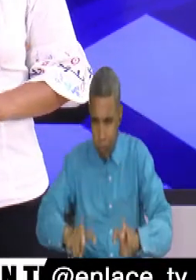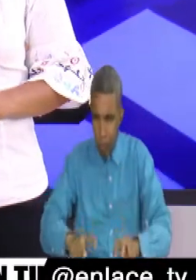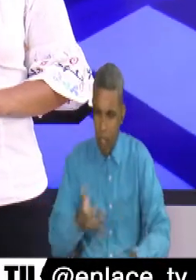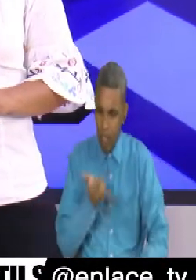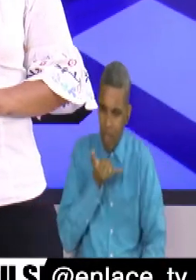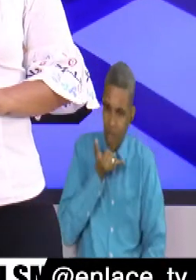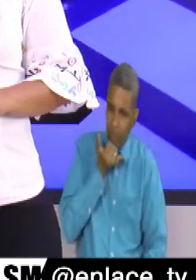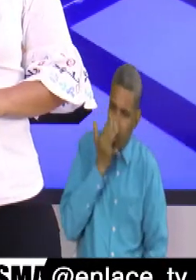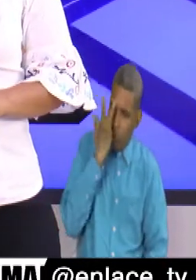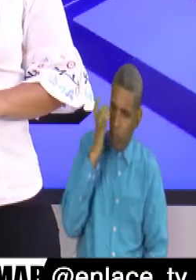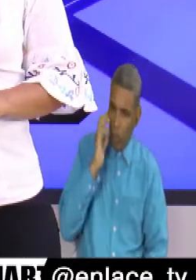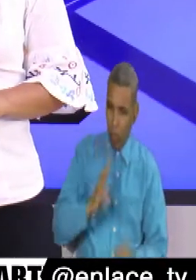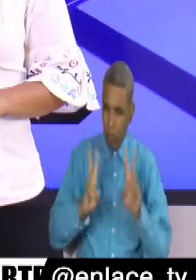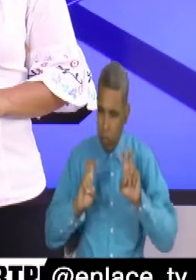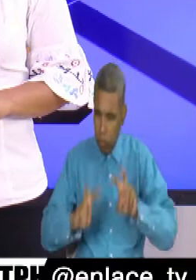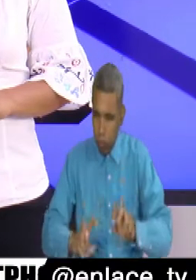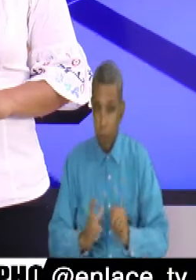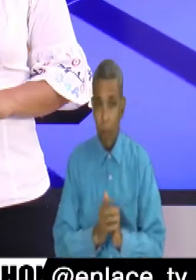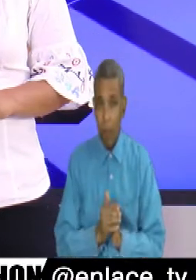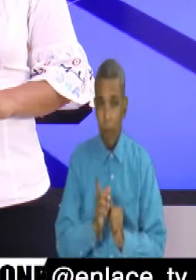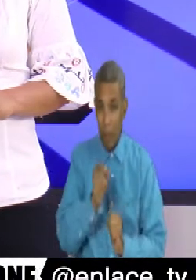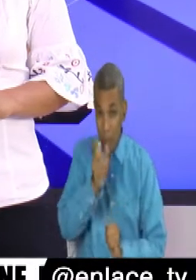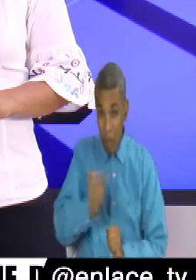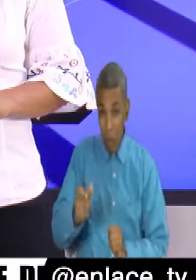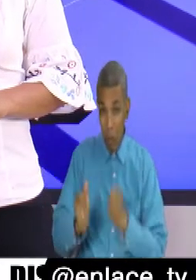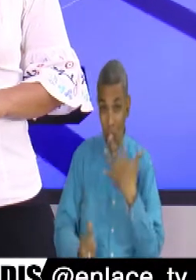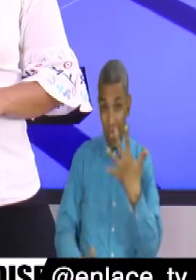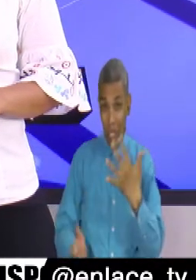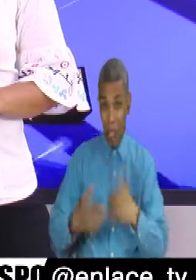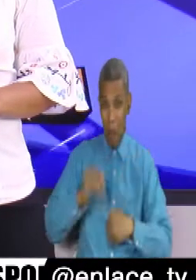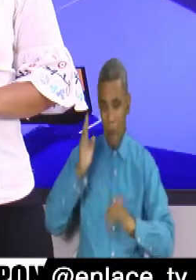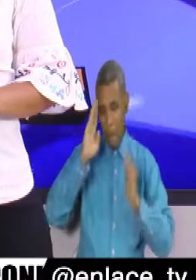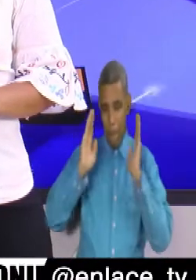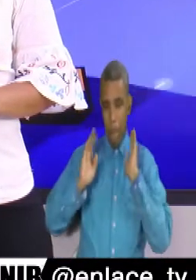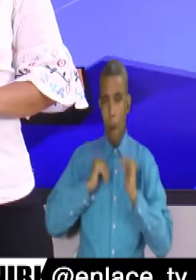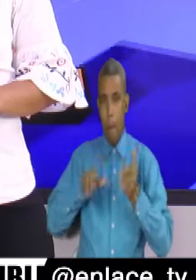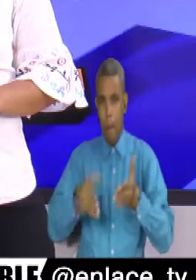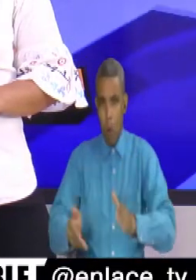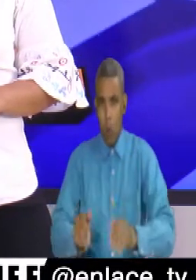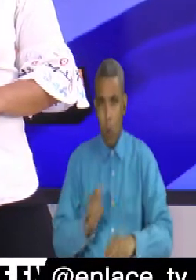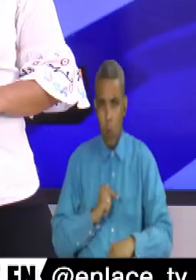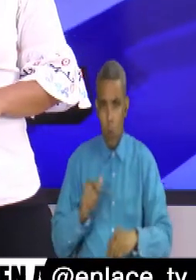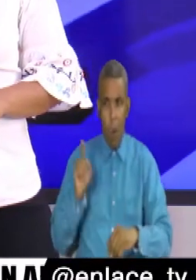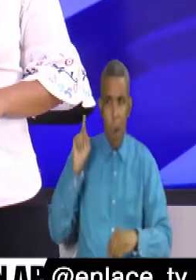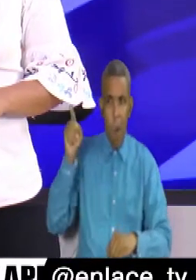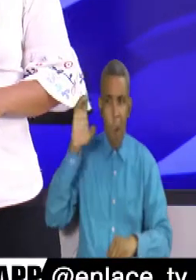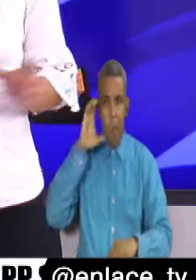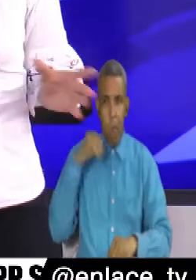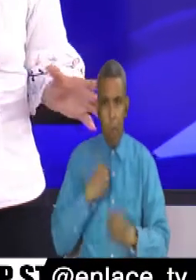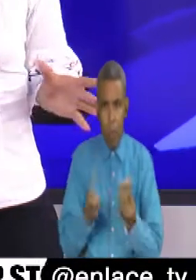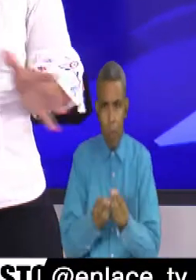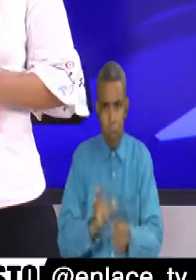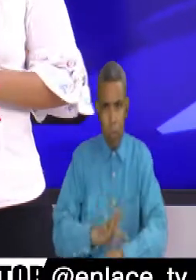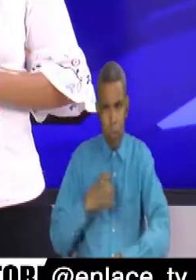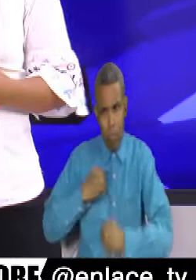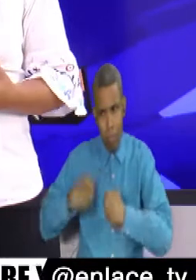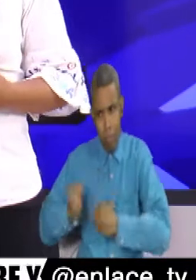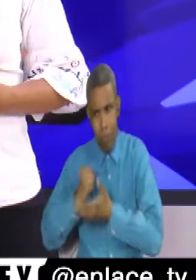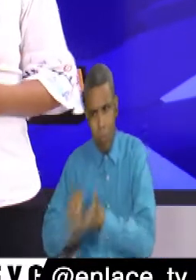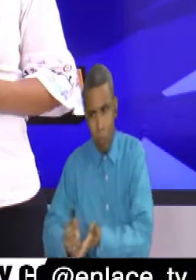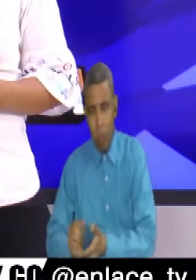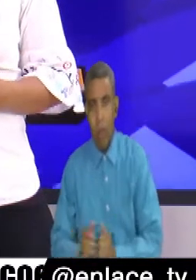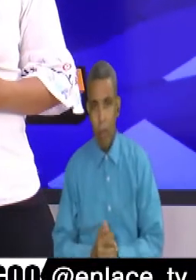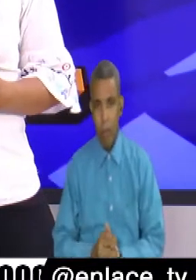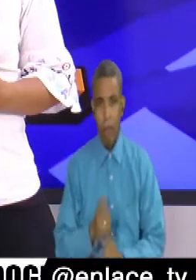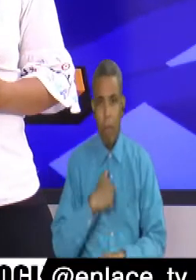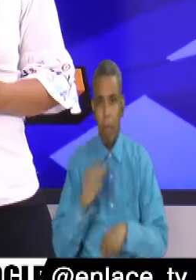los lesionados se recuperan en la clínica Magdalena. De acuerdo con el viceministro de Transporte, los heridos, su estado de